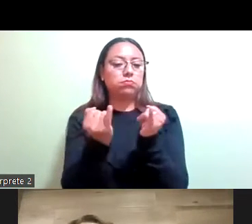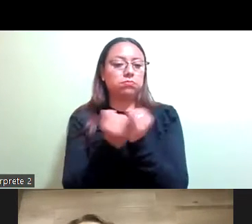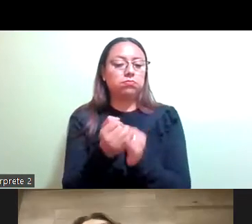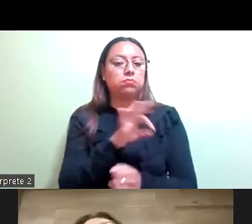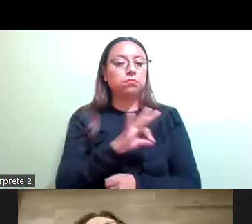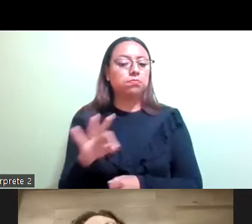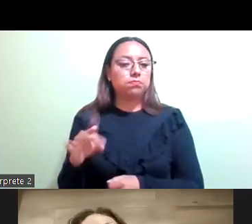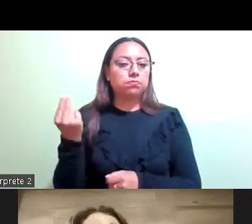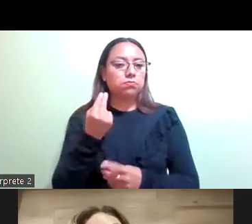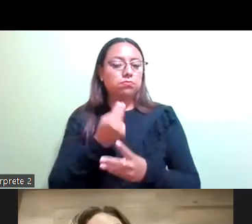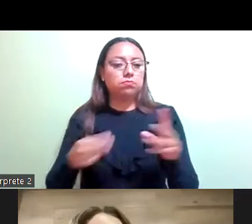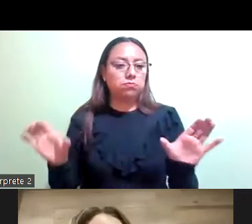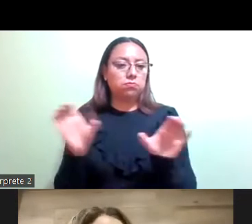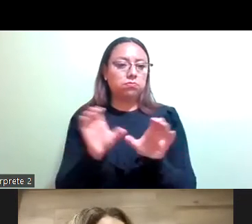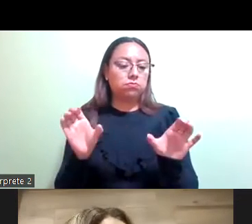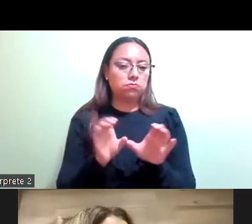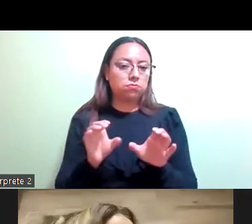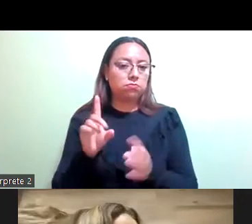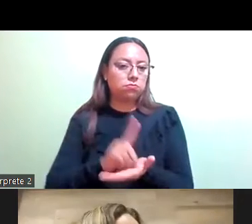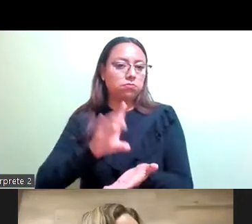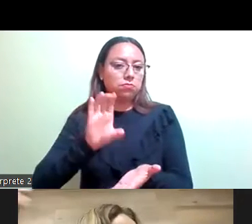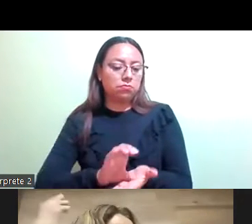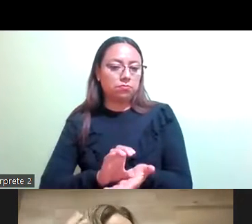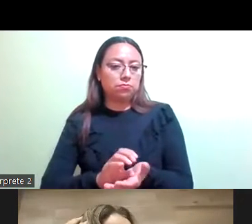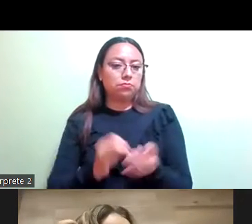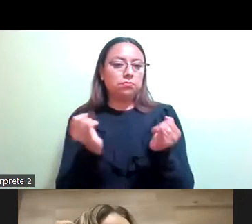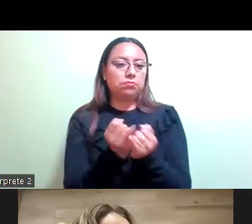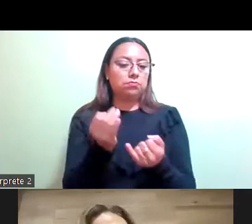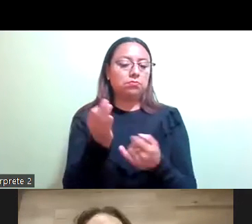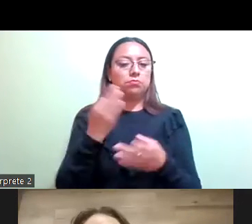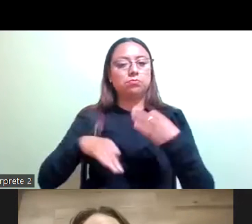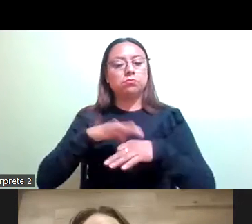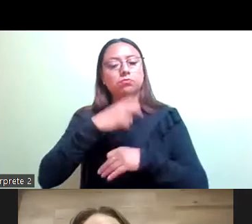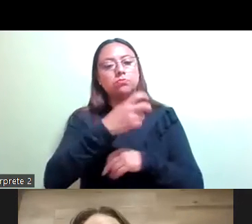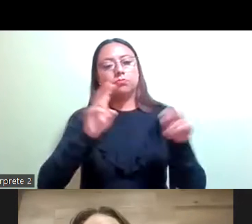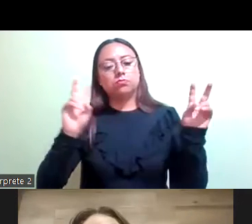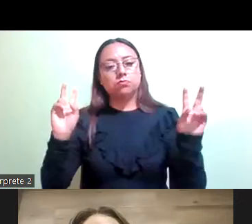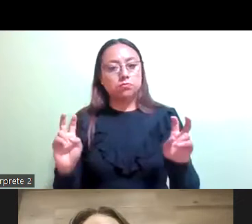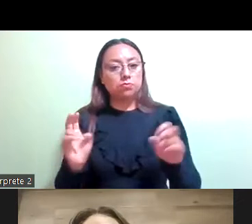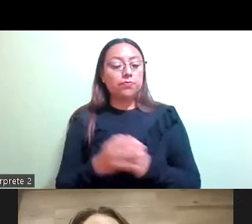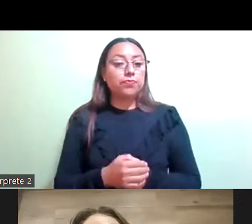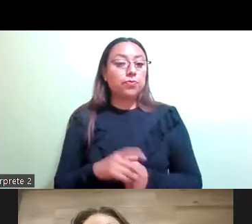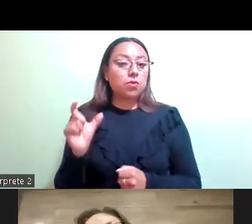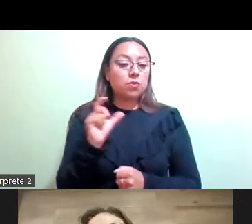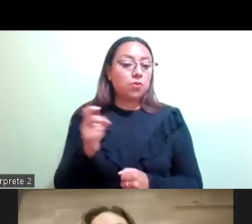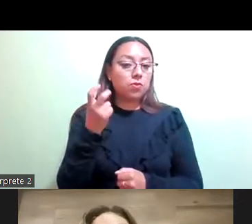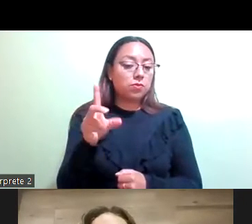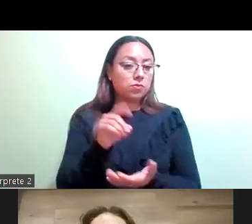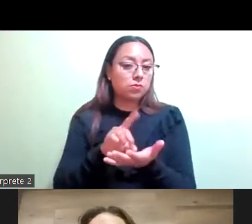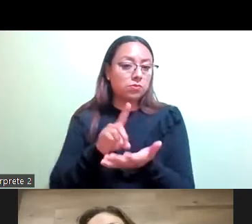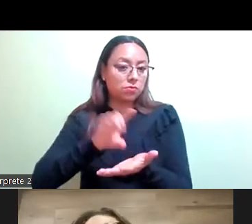necesidad de la constancia de discapacidad y funcionalidad en aquellos casos en que la discapacidad resulte evidente